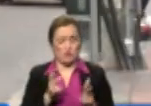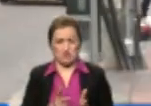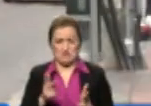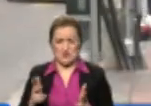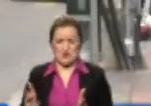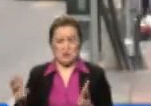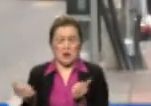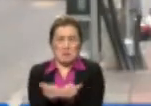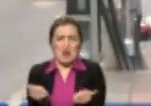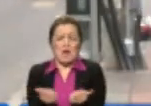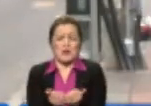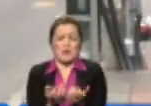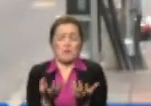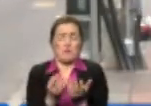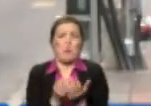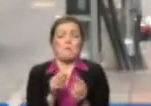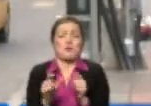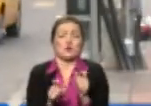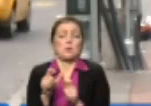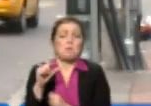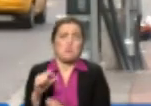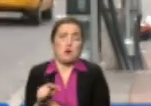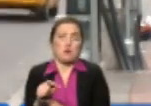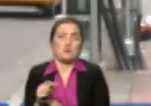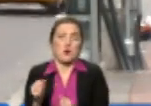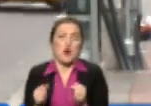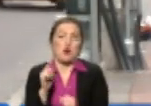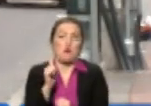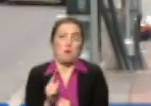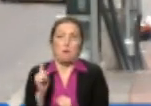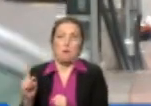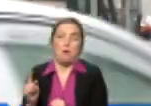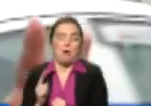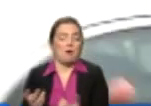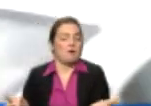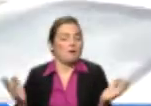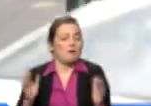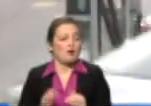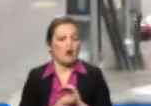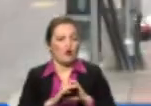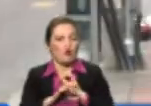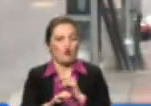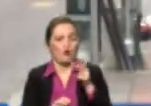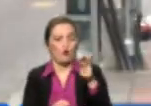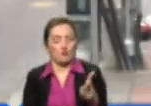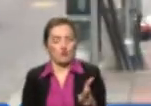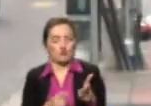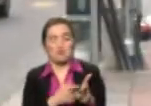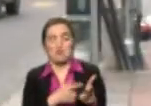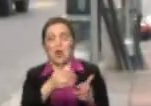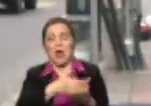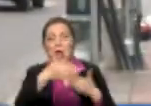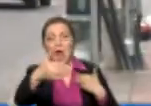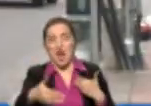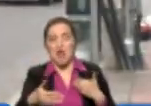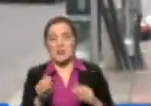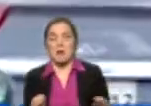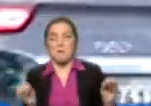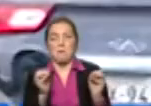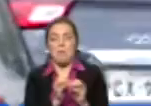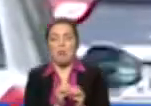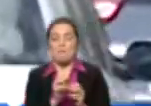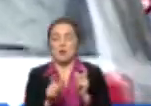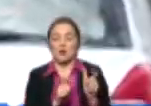espacio para muy poca gente, frente a lo que significaría el transporte público, que ocupa menos espacio para un mayor número de